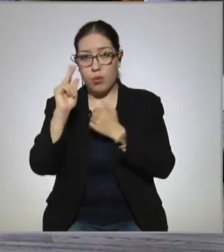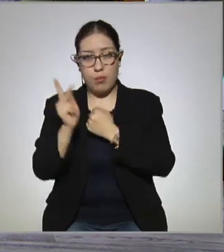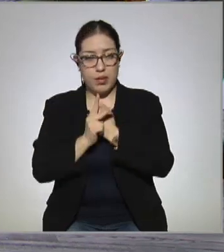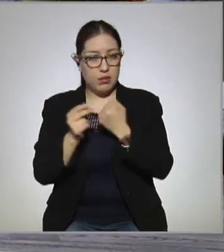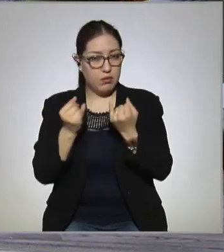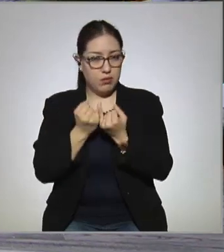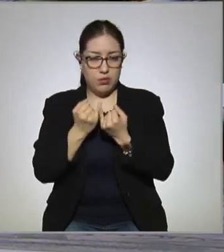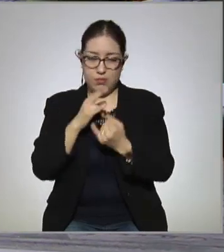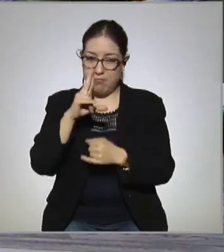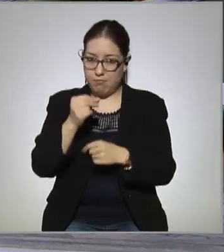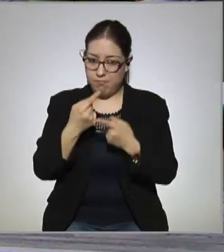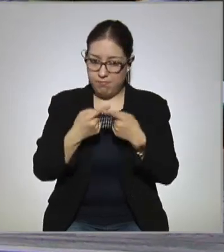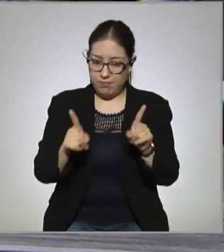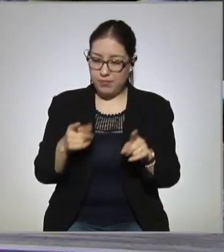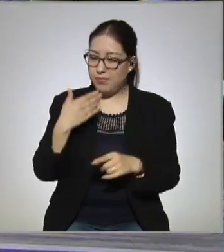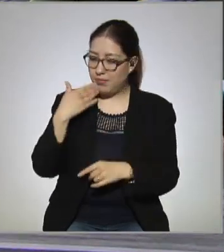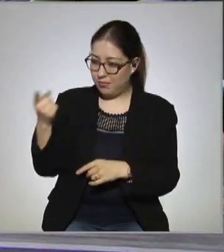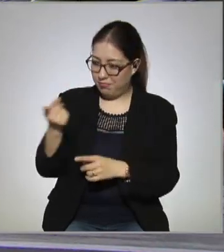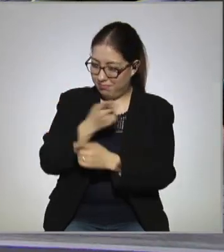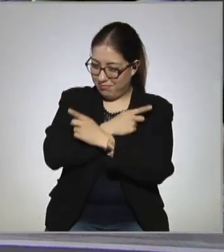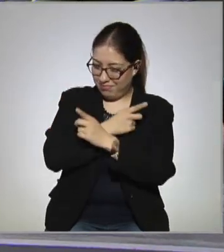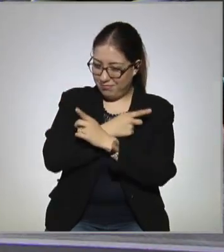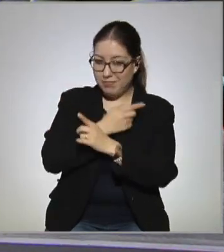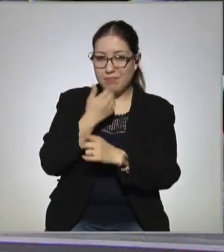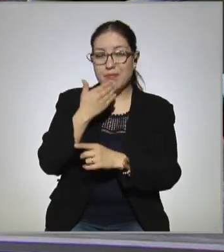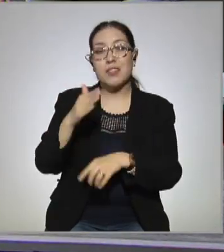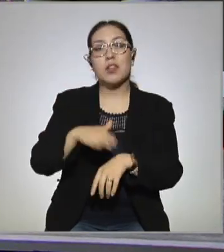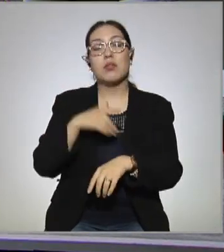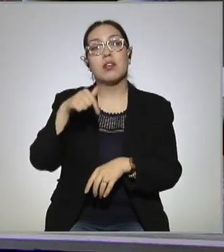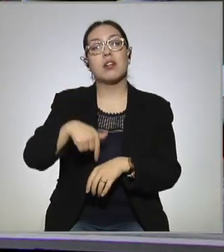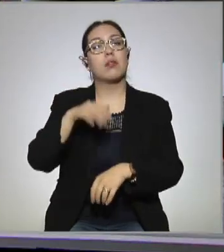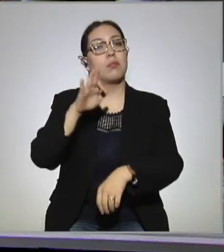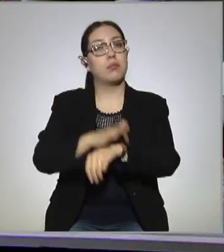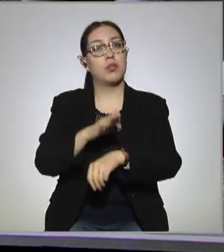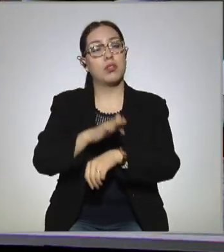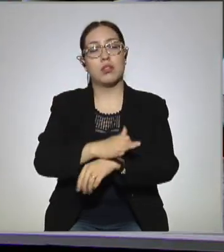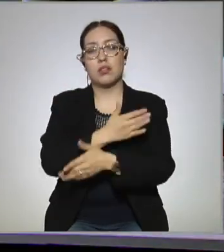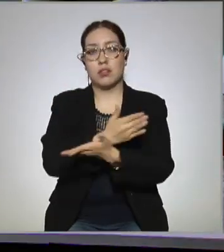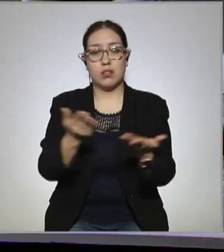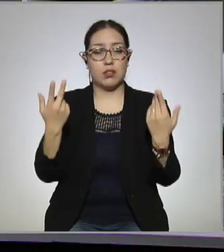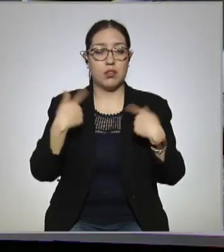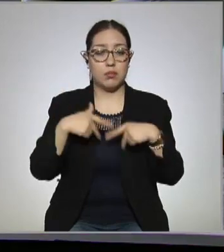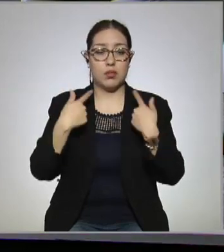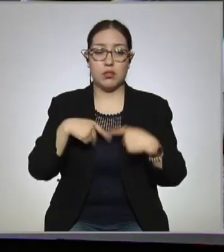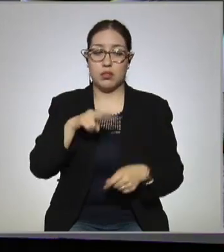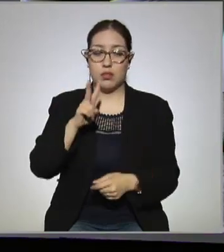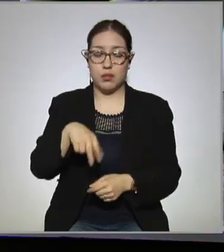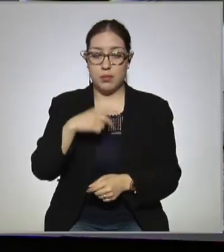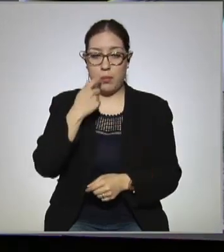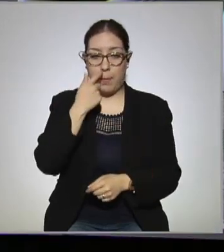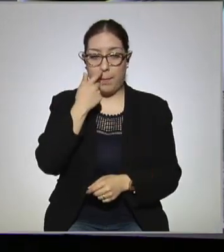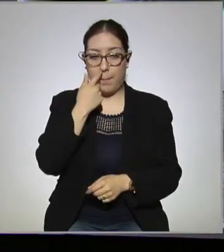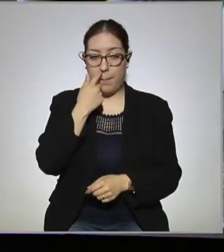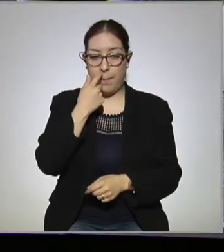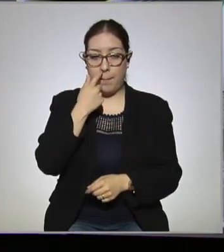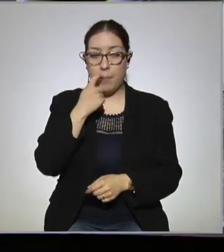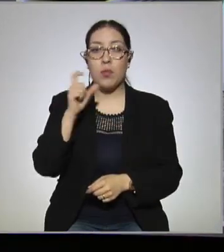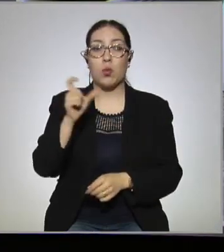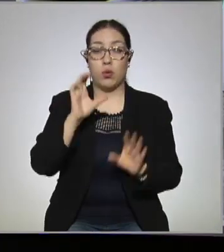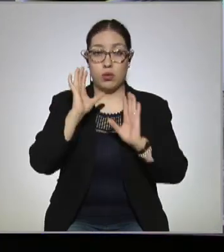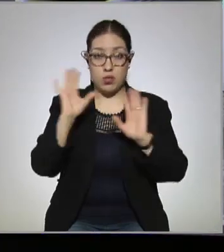Es lo que nos quisiste decir, pero un poco más directamente, porque aquí protegemos muchísimo a nuestro público, doctores. Pasemos a ¿cuándo llegan a